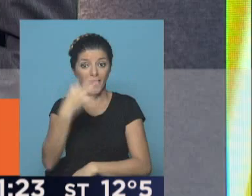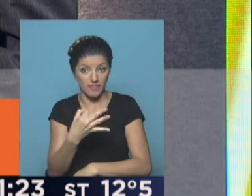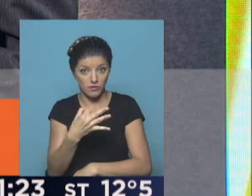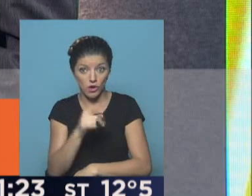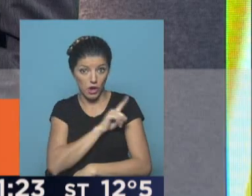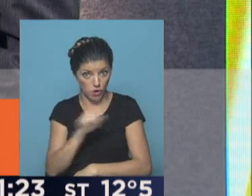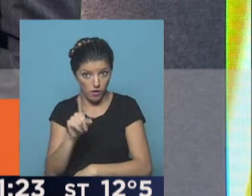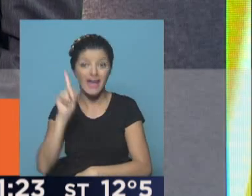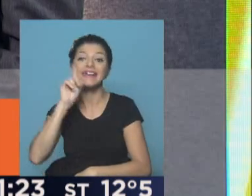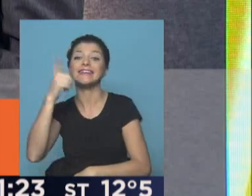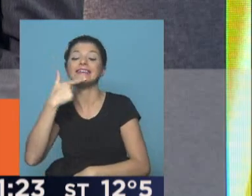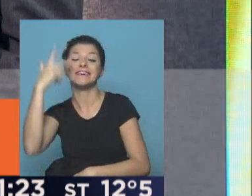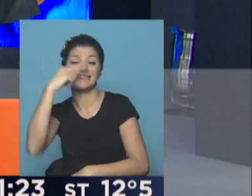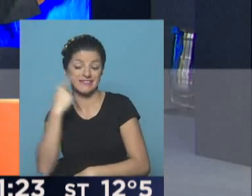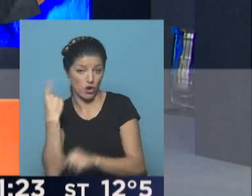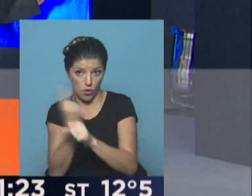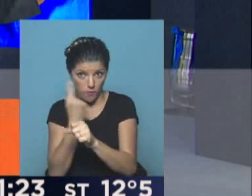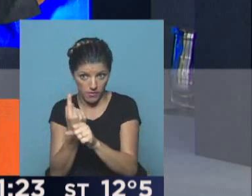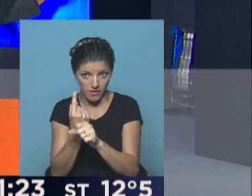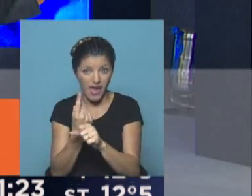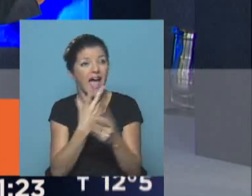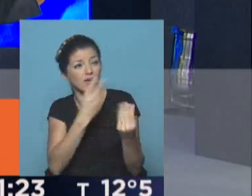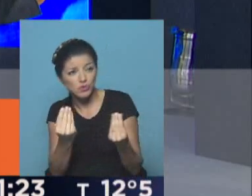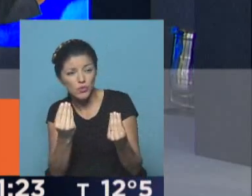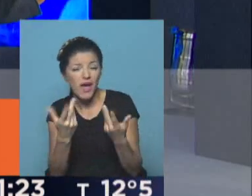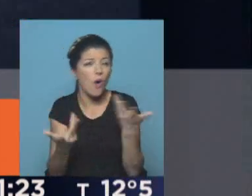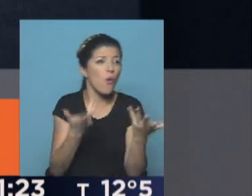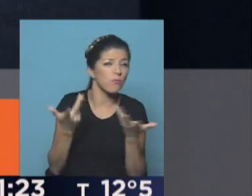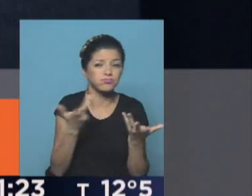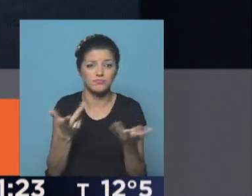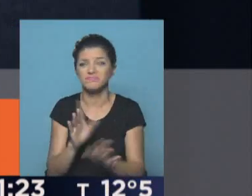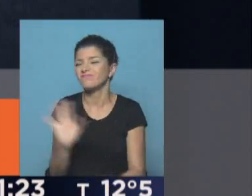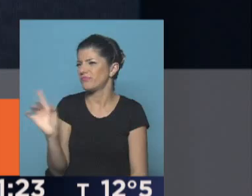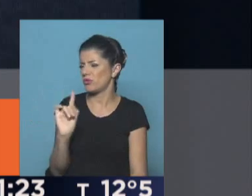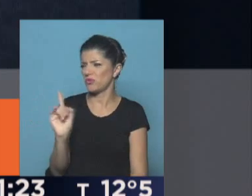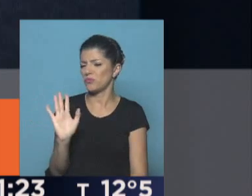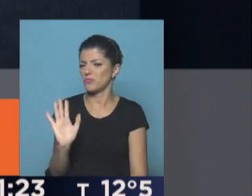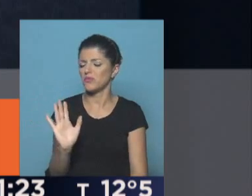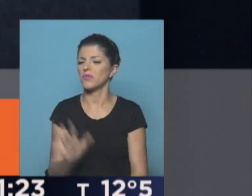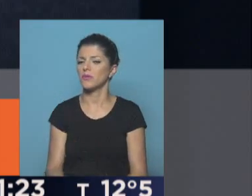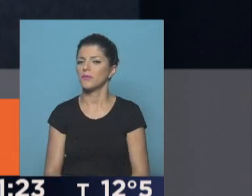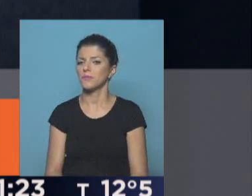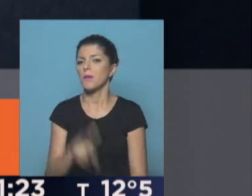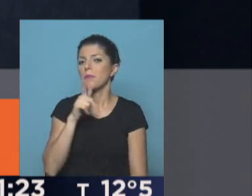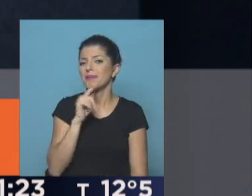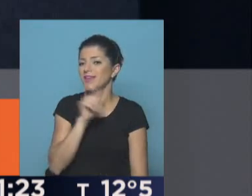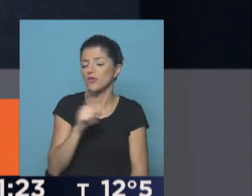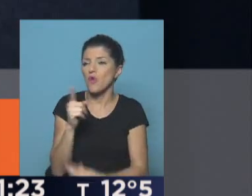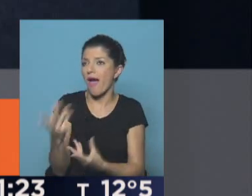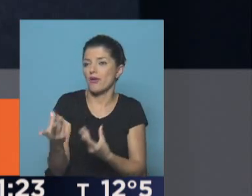gente de y si ayuda o molestan o no tener con quien competir no es indiferente me parece que lo que no ha ayudado es que